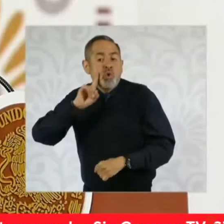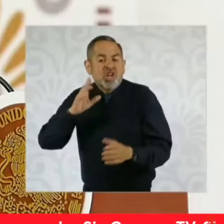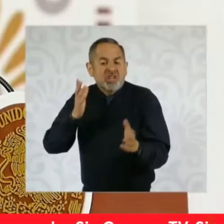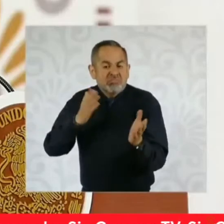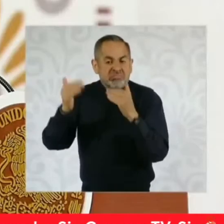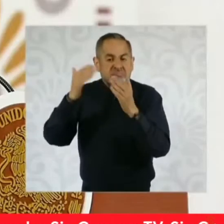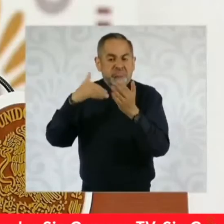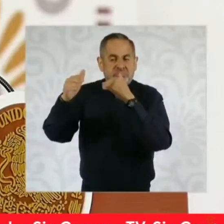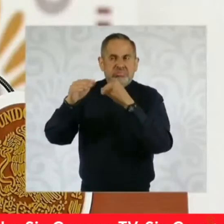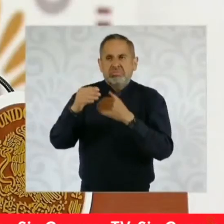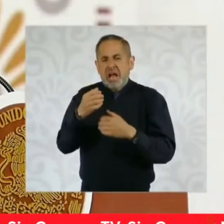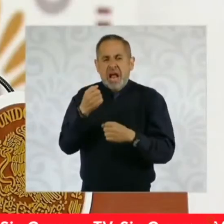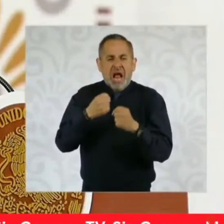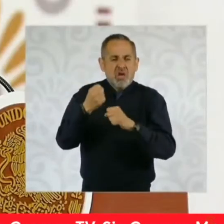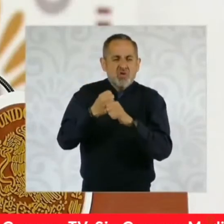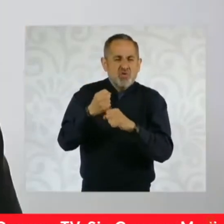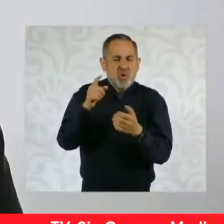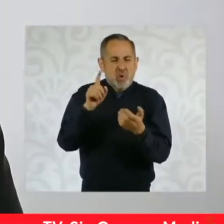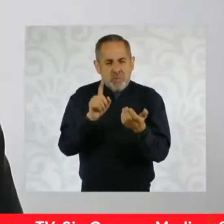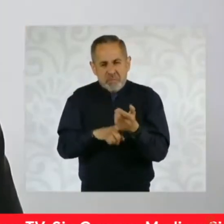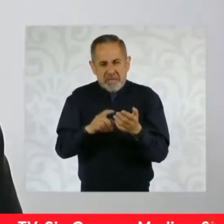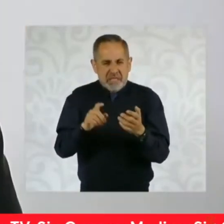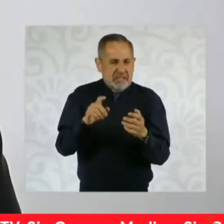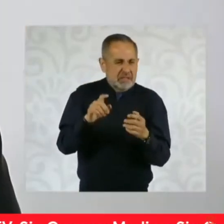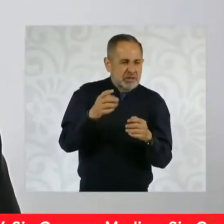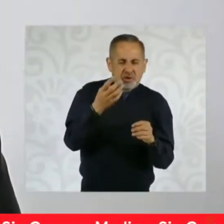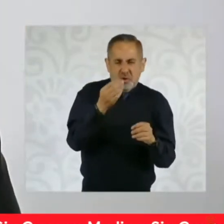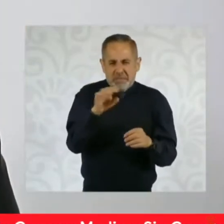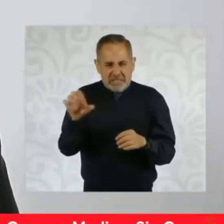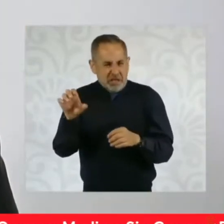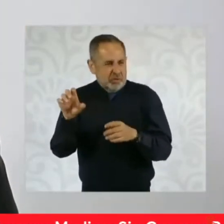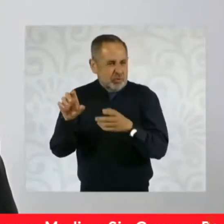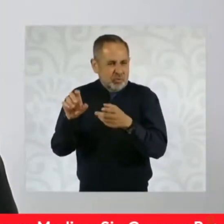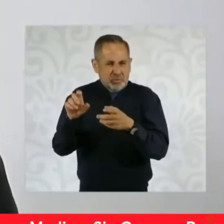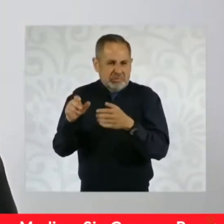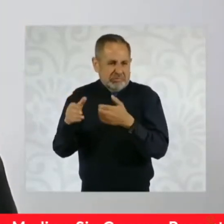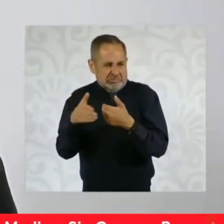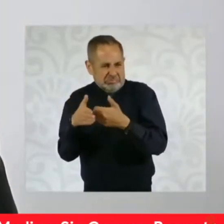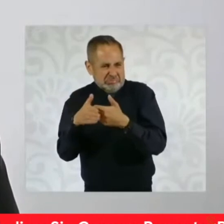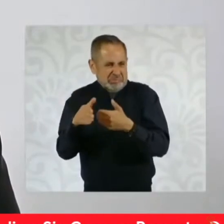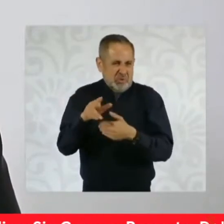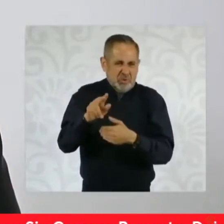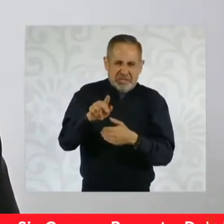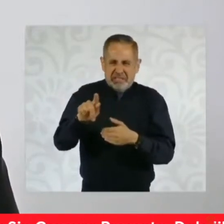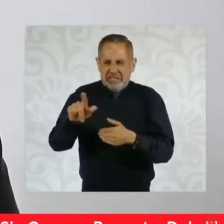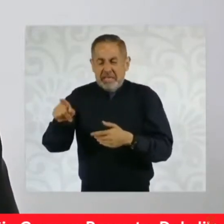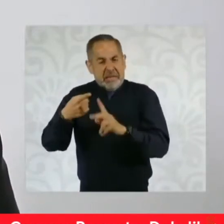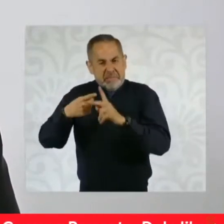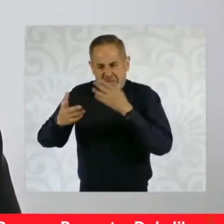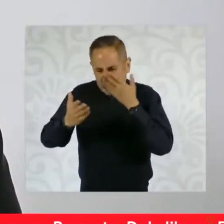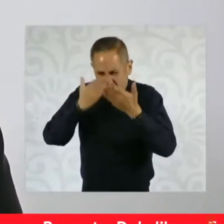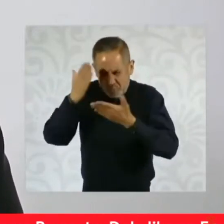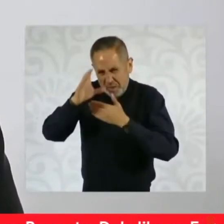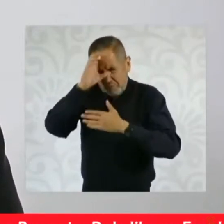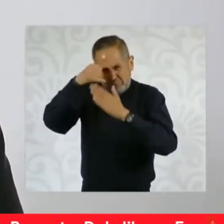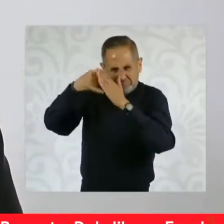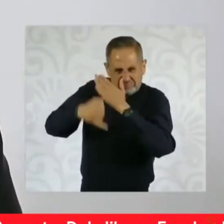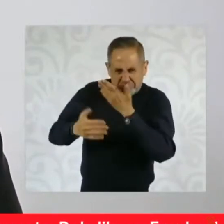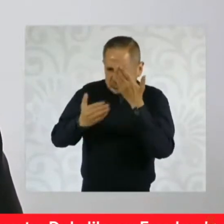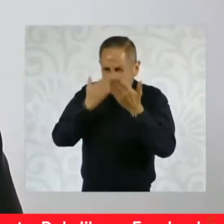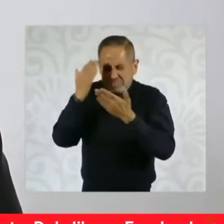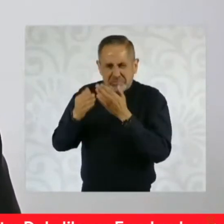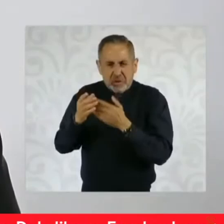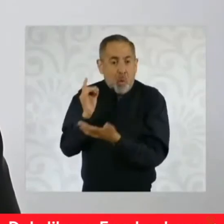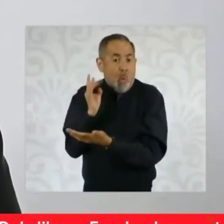a finales del siglo XIX, principios del siglo XX, empezaran a estudiar ciencia y empezaran a estudiar